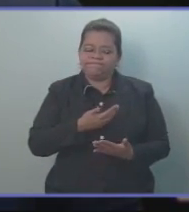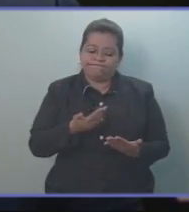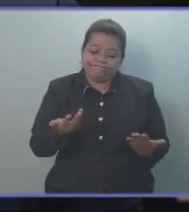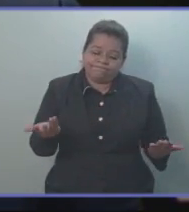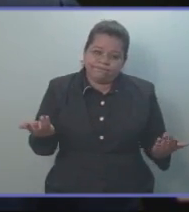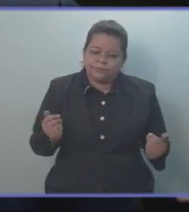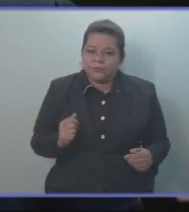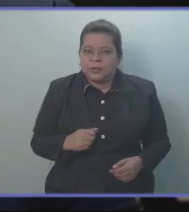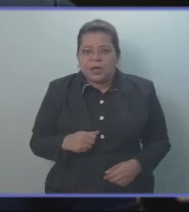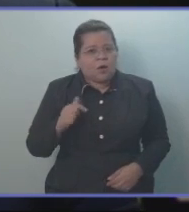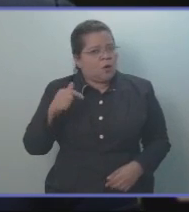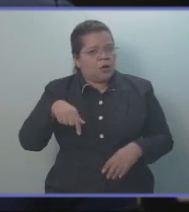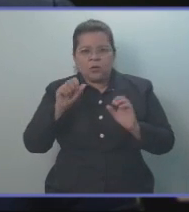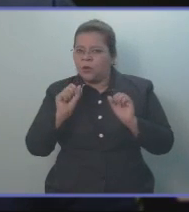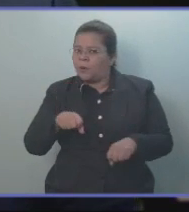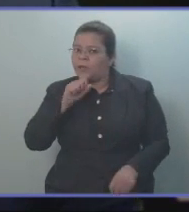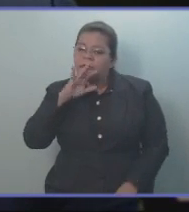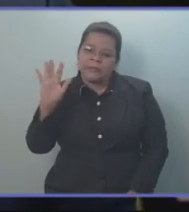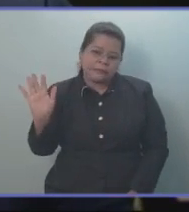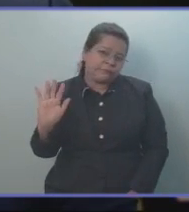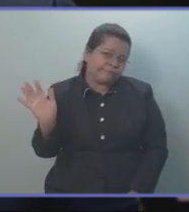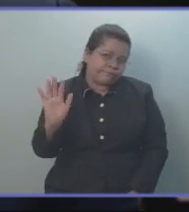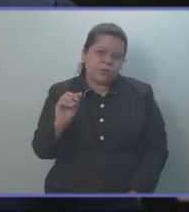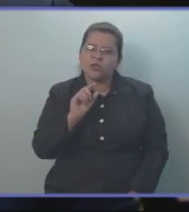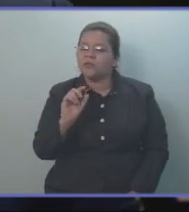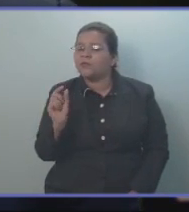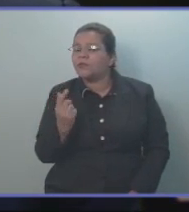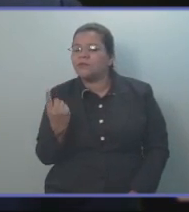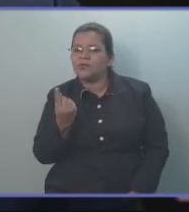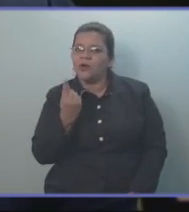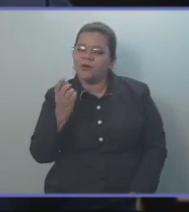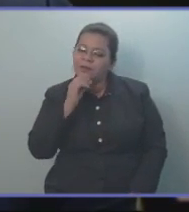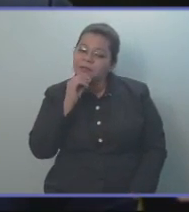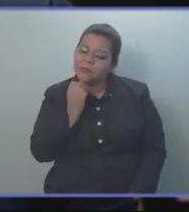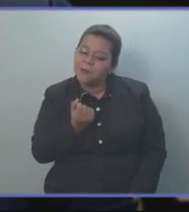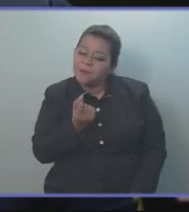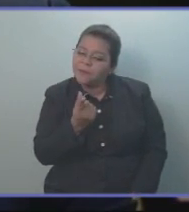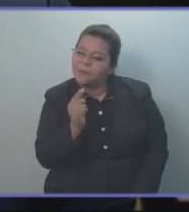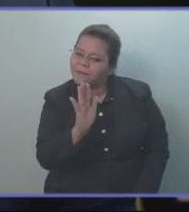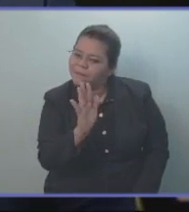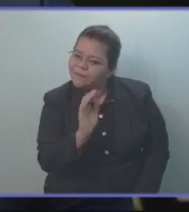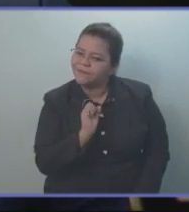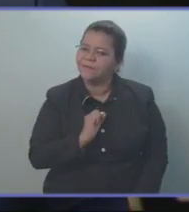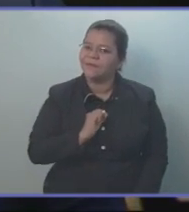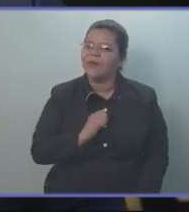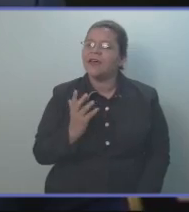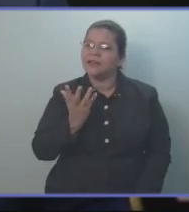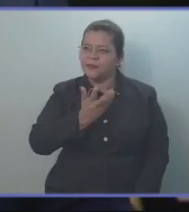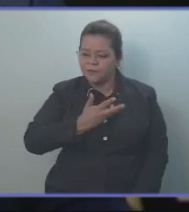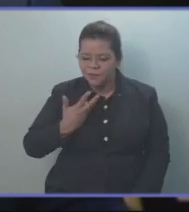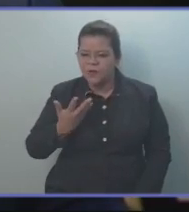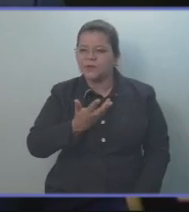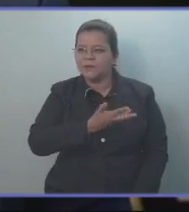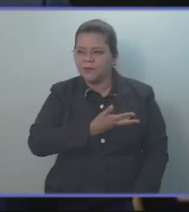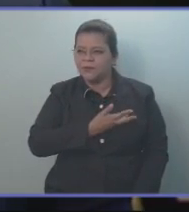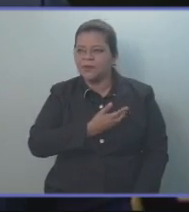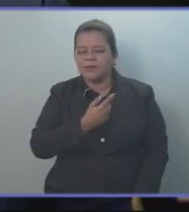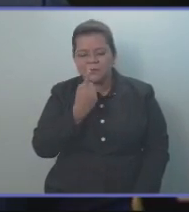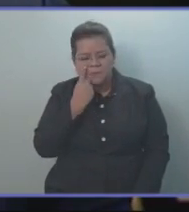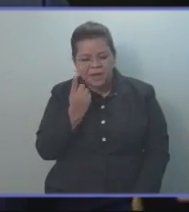Este no puede ser un adiós, este es un hasta pronto y Dios mediante podamos